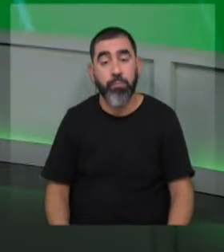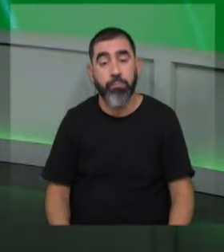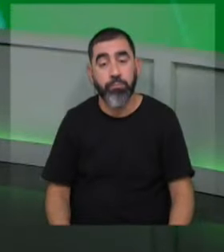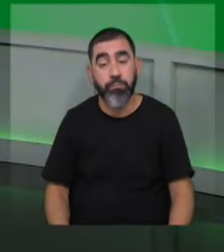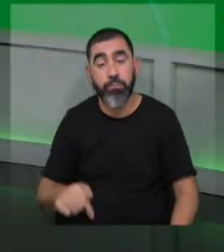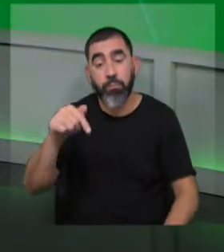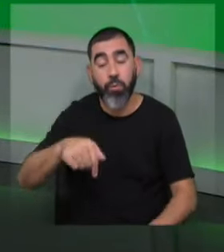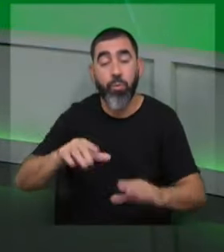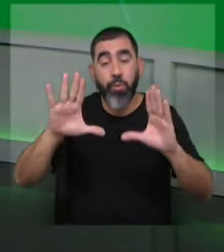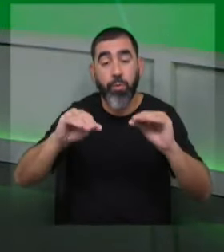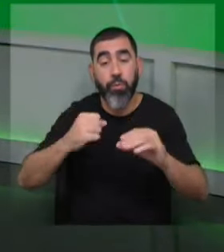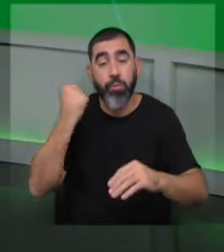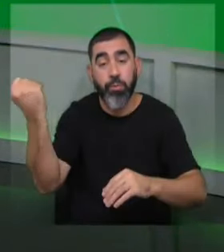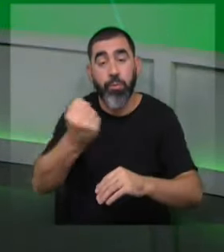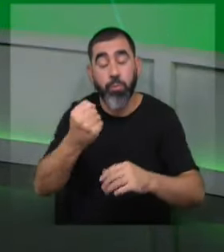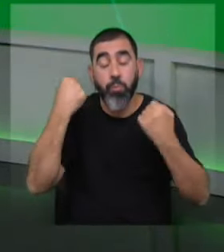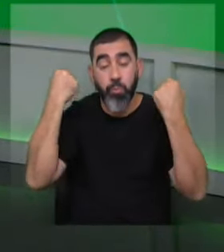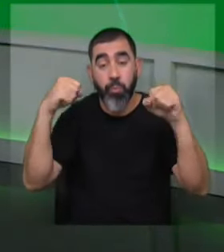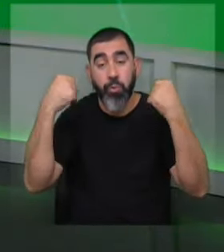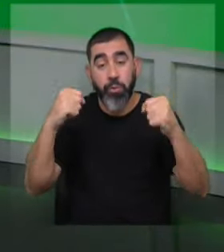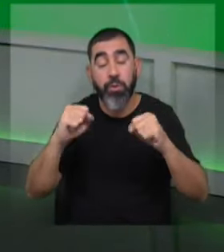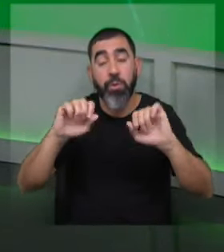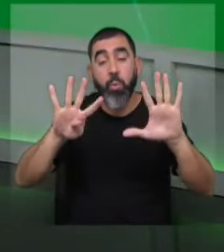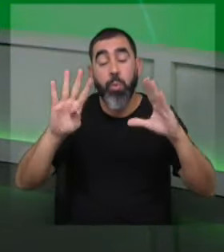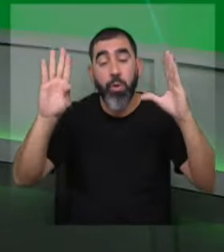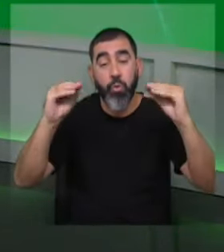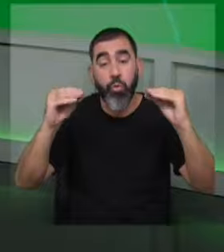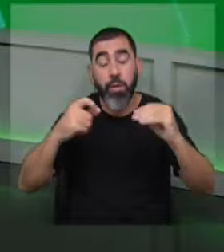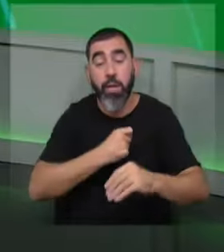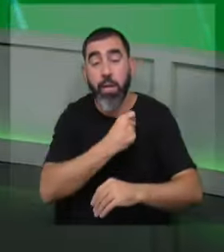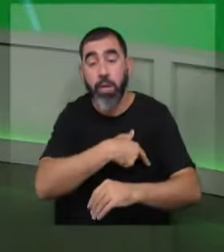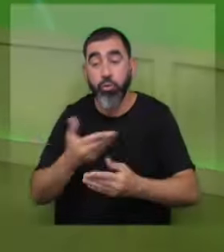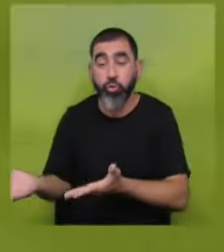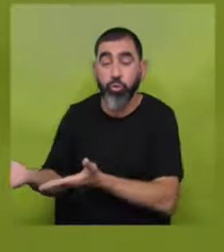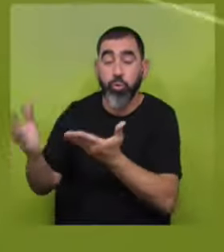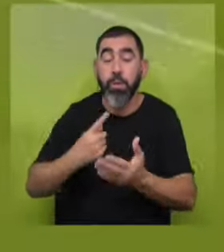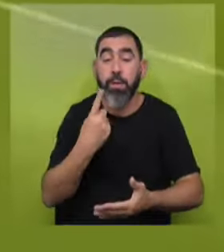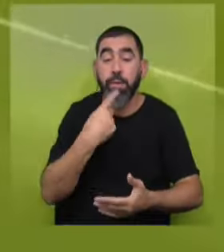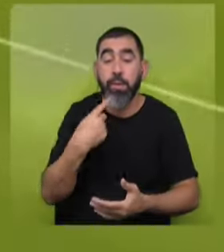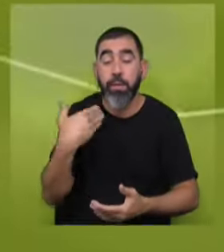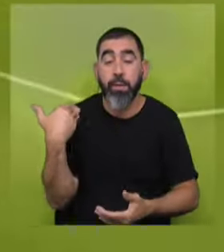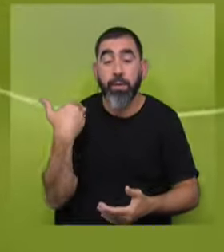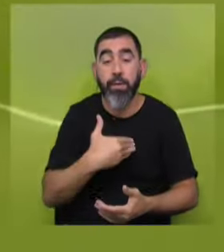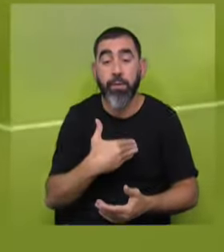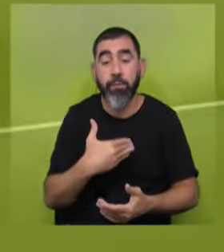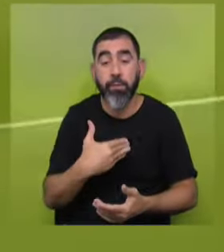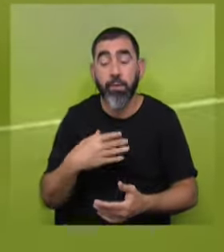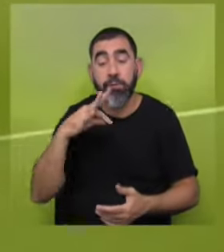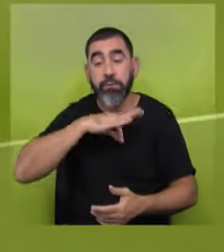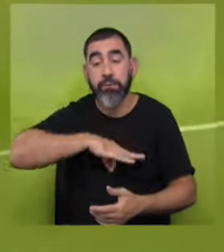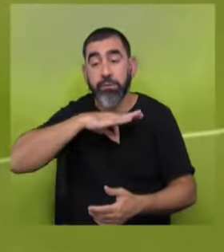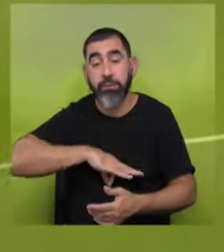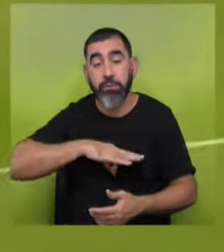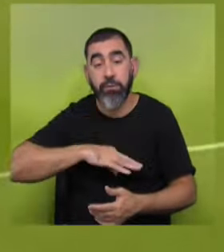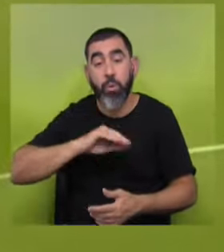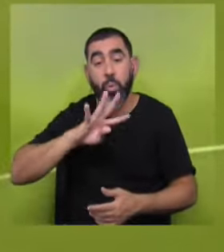Esta noche hay eventos importantes a nivel deportivo. Desde las 9 de la noche, Nacional va a estar recibiendo a River Plate de Argentina en el Gran Parque Central por